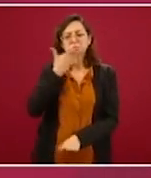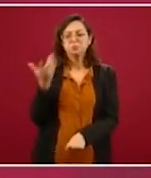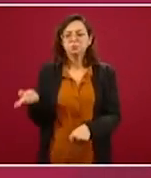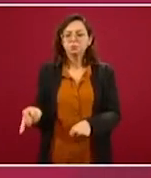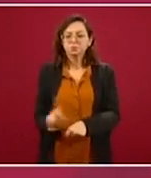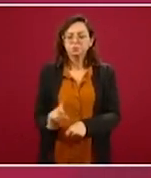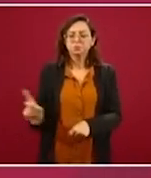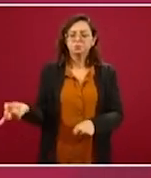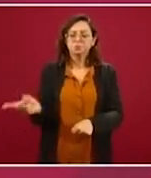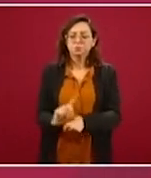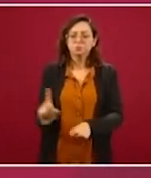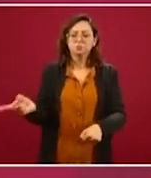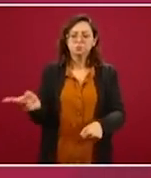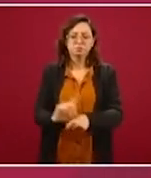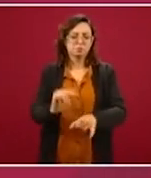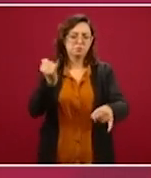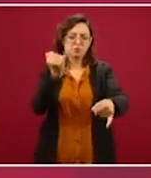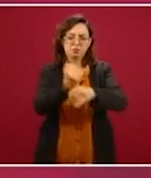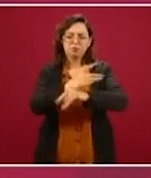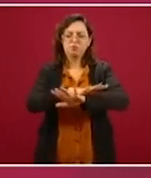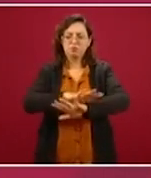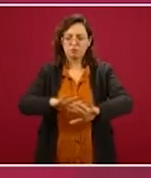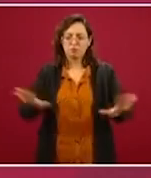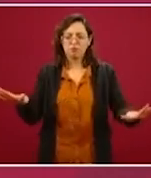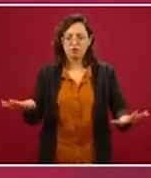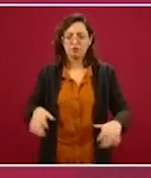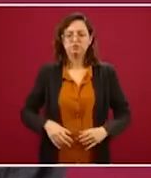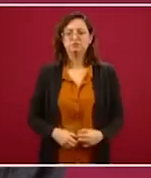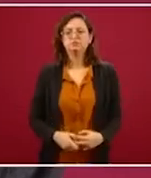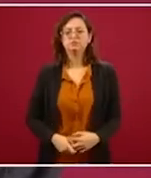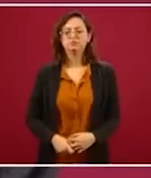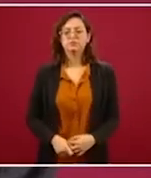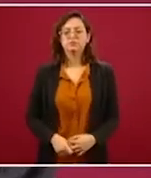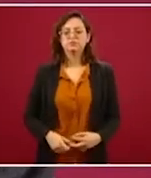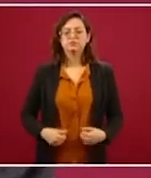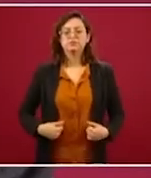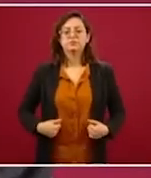Diario se va a estar informando.